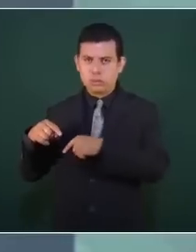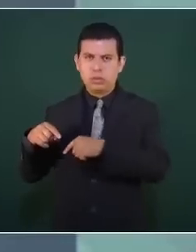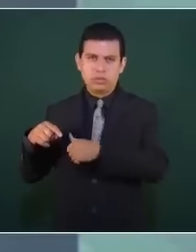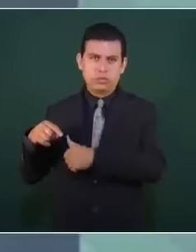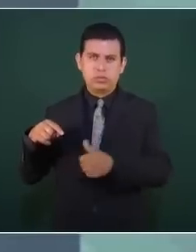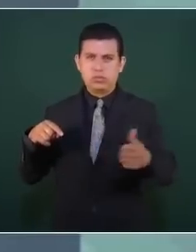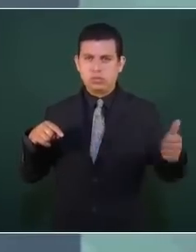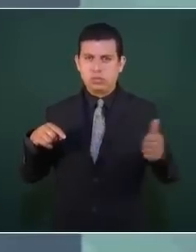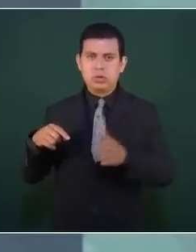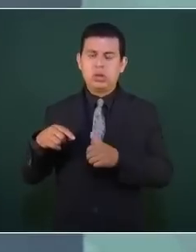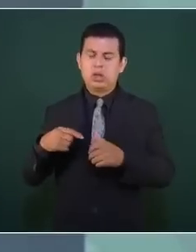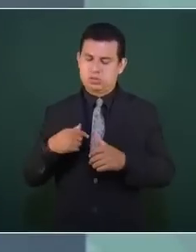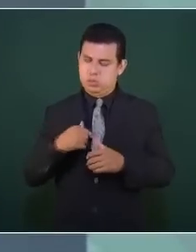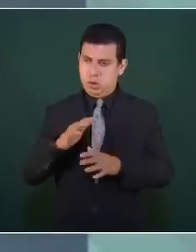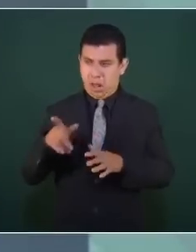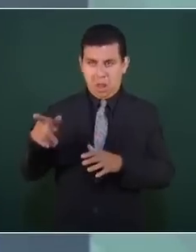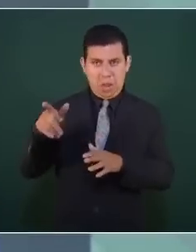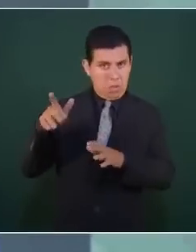Fue el compromiso.